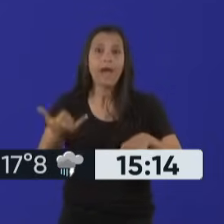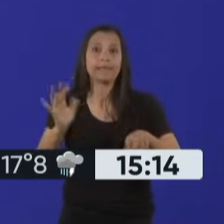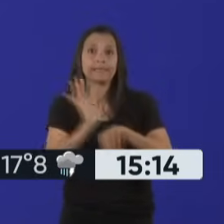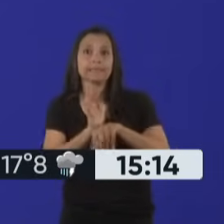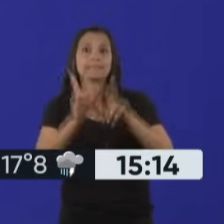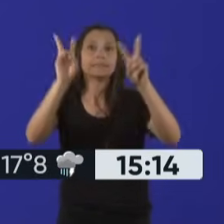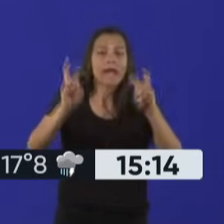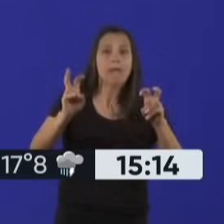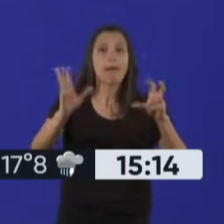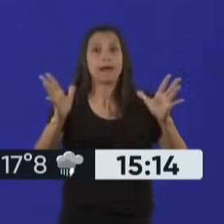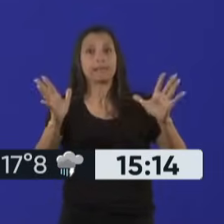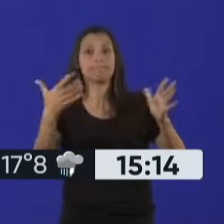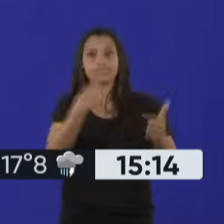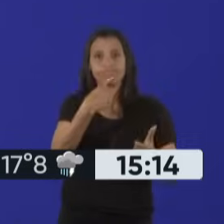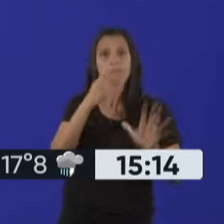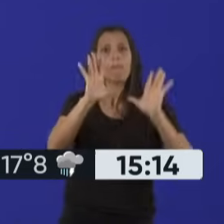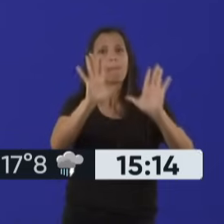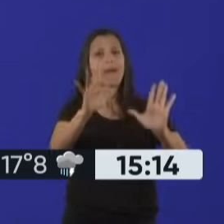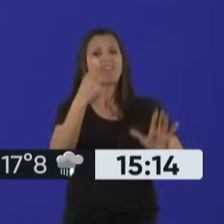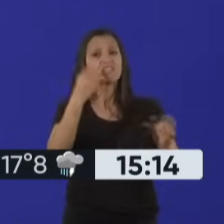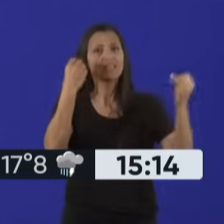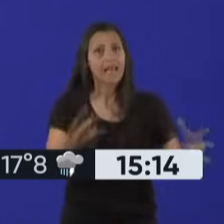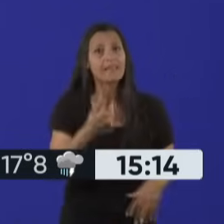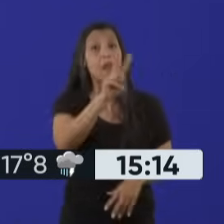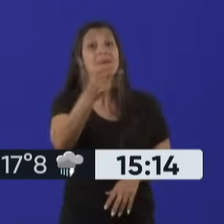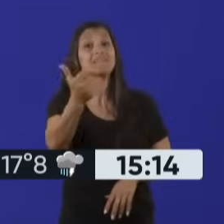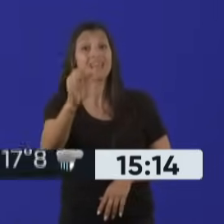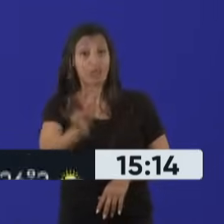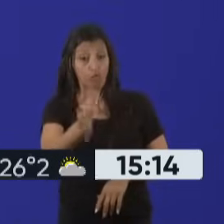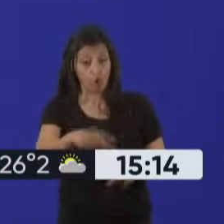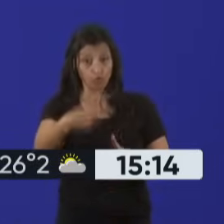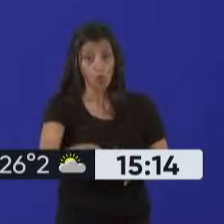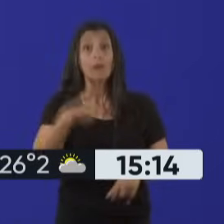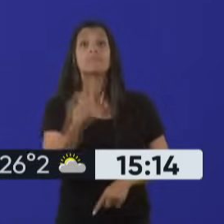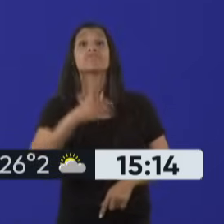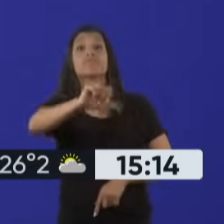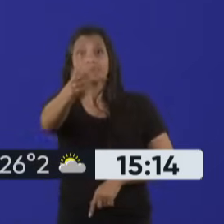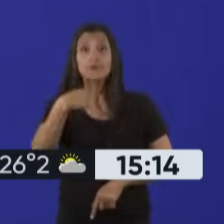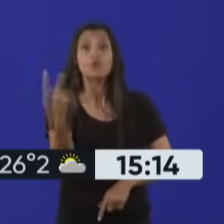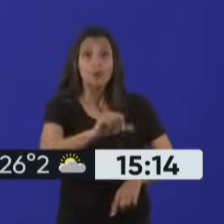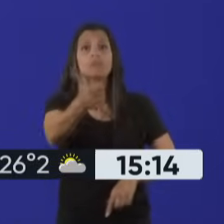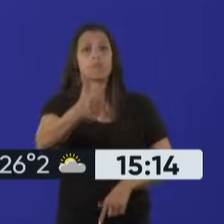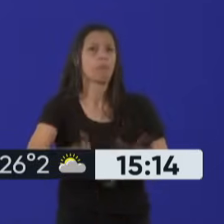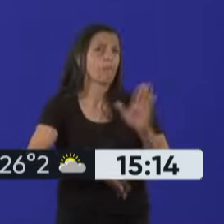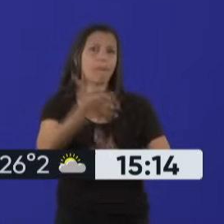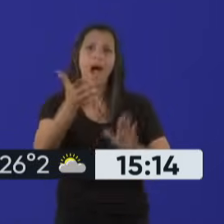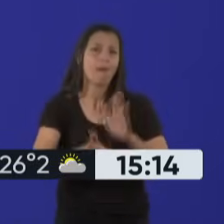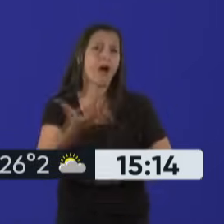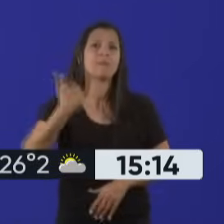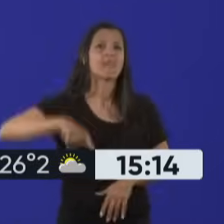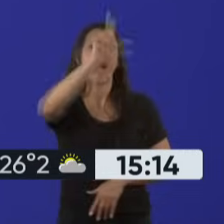que si el 26 de octubre pintamos a la Argentina de violeta, vamos a iniciar el camino a la tierra